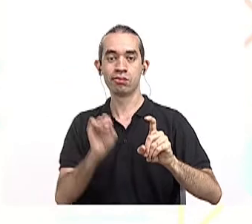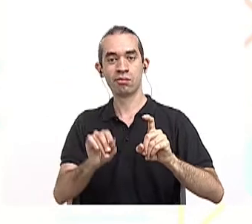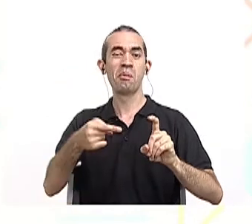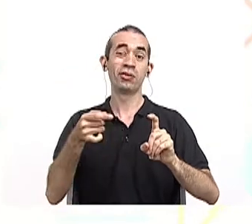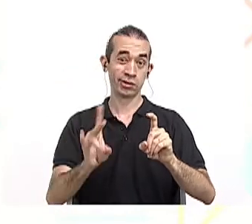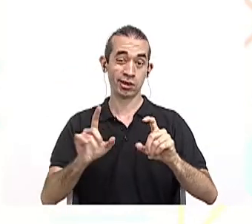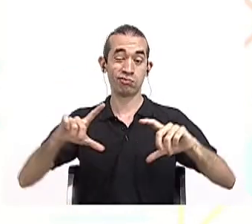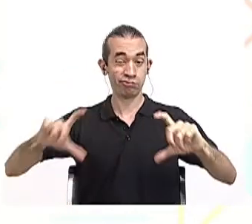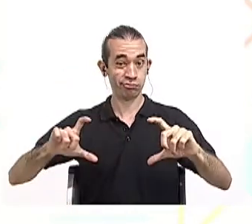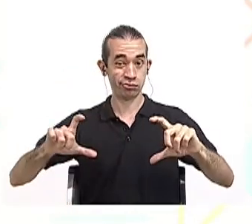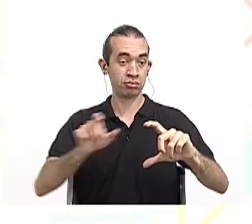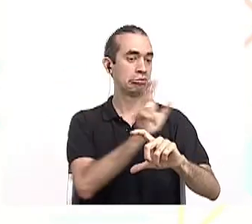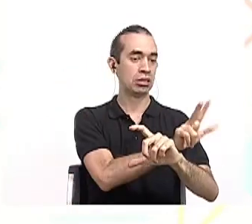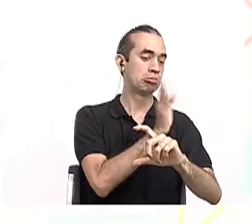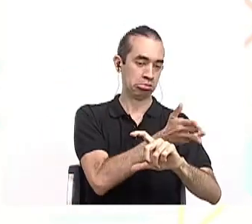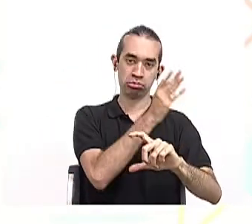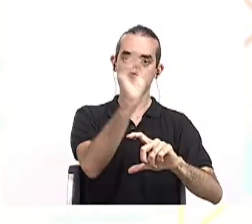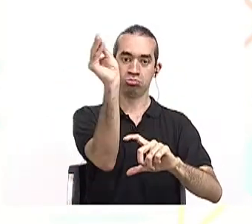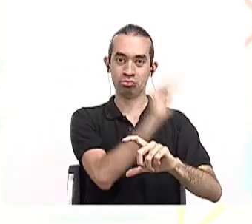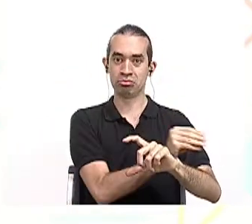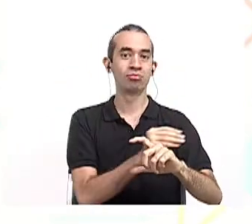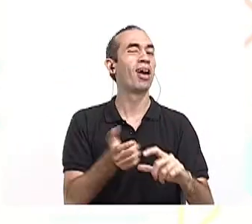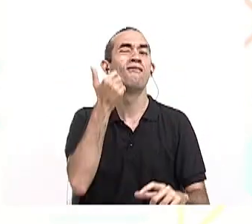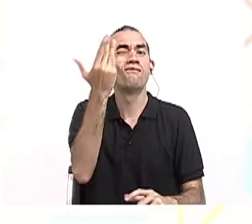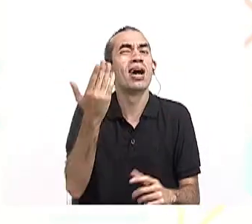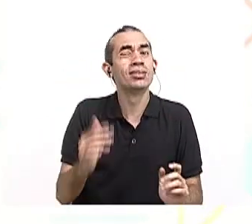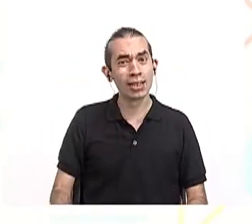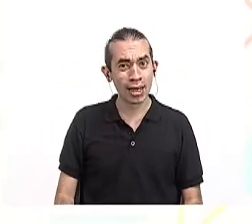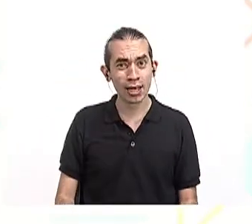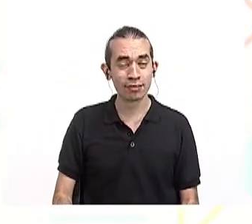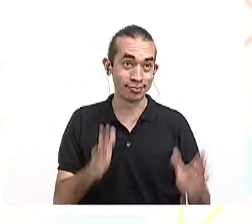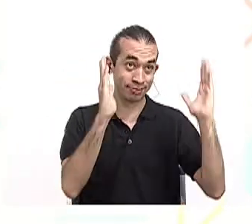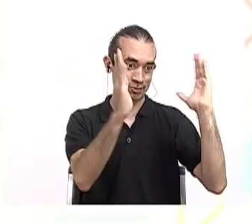7. ¡Qué fácil! Continuemos.